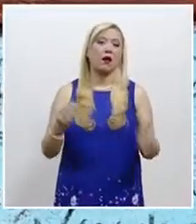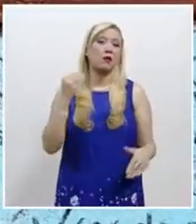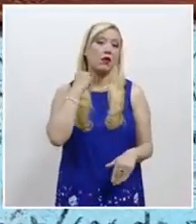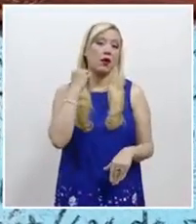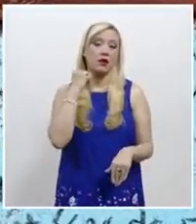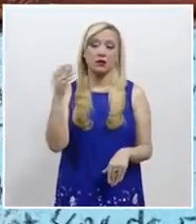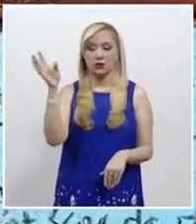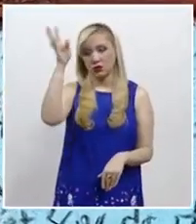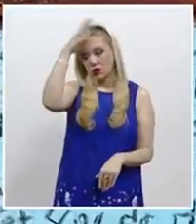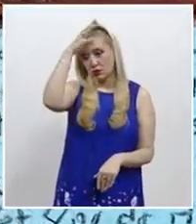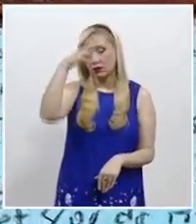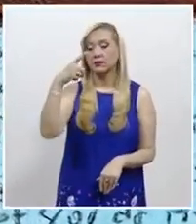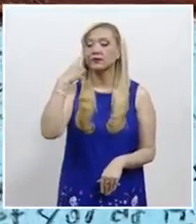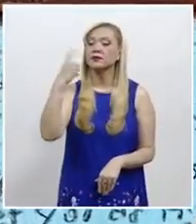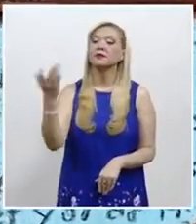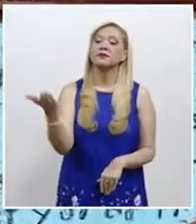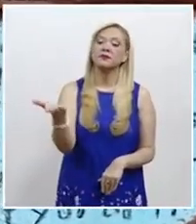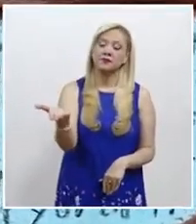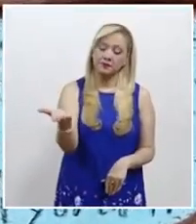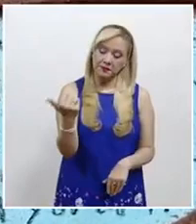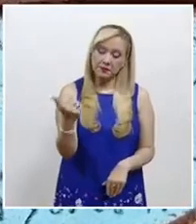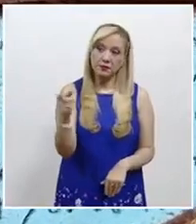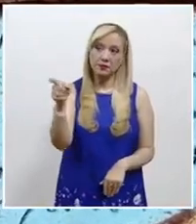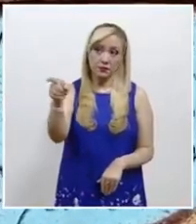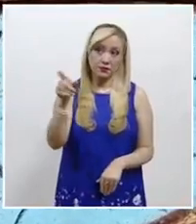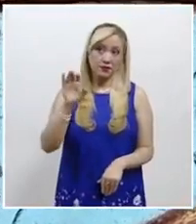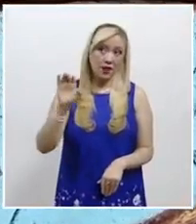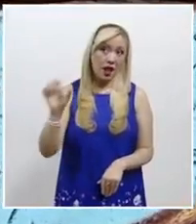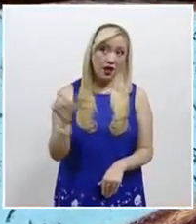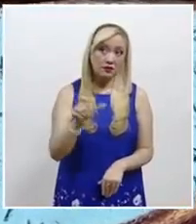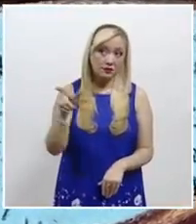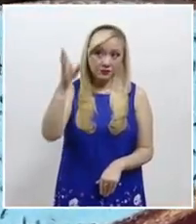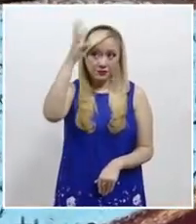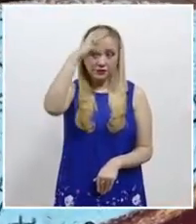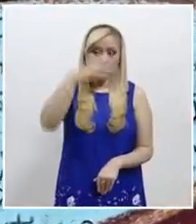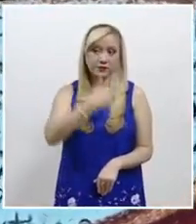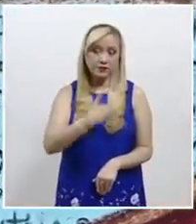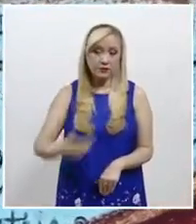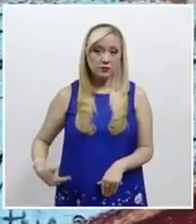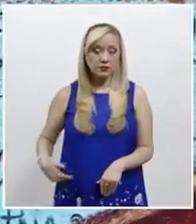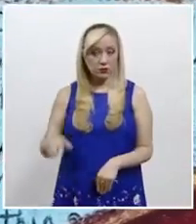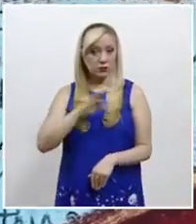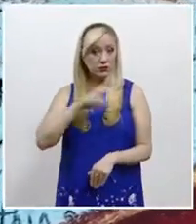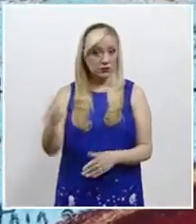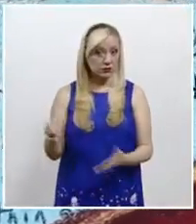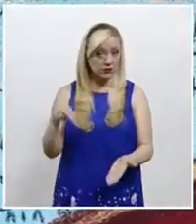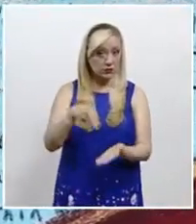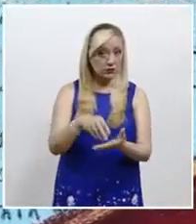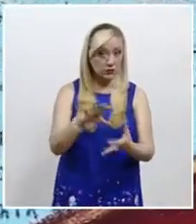Trump notificar si el exmandatario también testificará en el juicio.